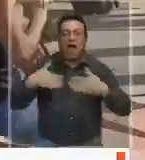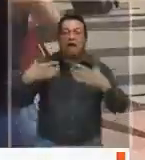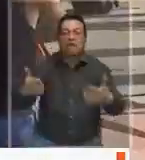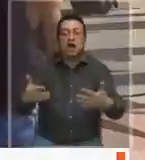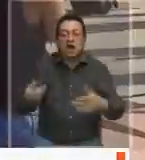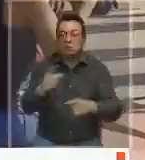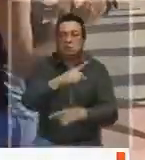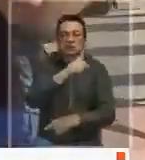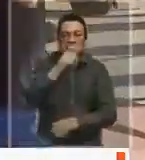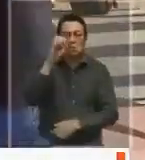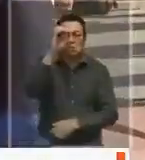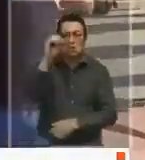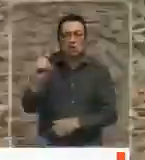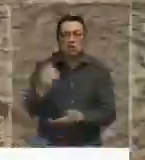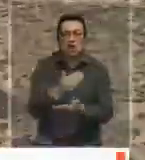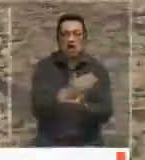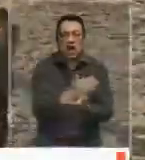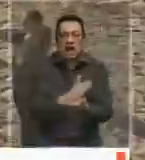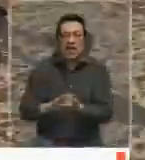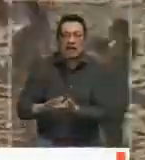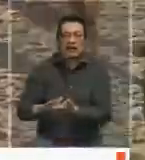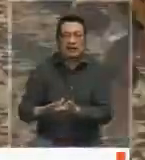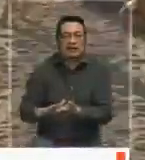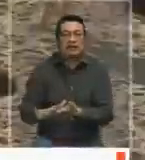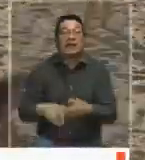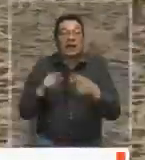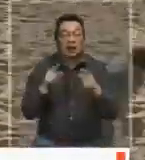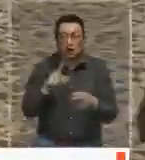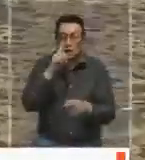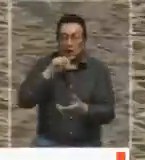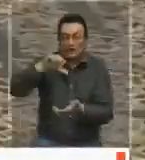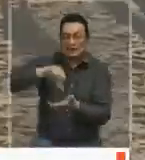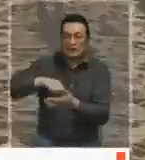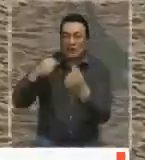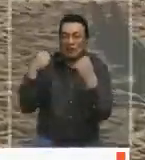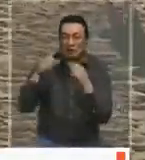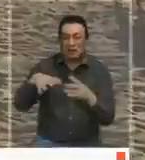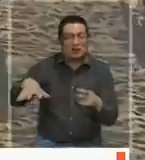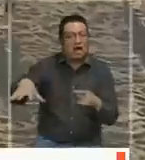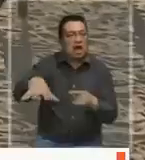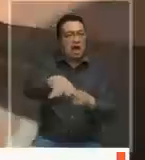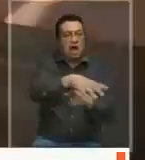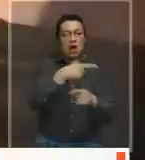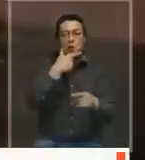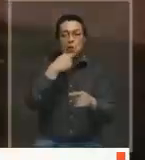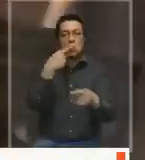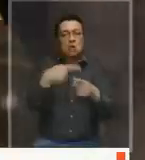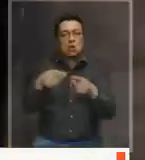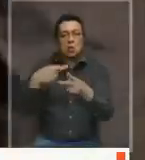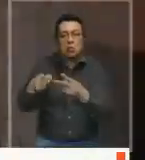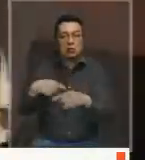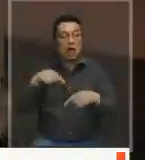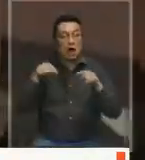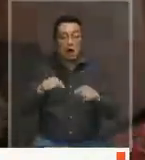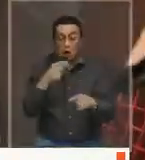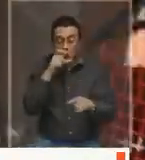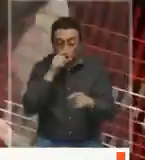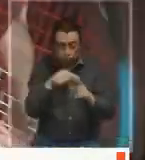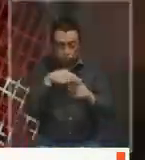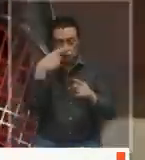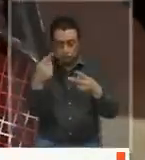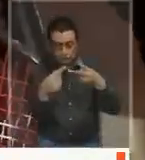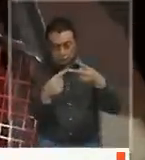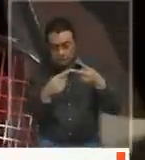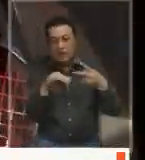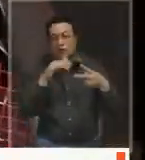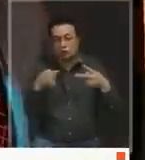forma totalmente gratuita. Una suerte de centro deportivo donde hay para todos los gustos. Venimos a la clase que sigue y no,